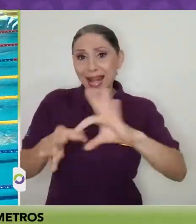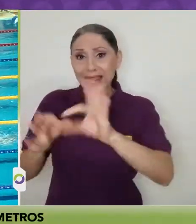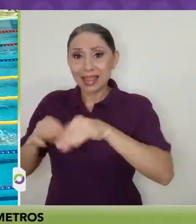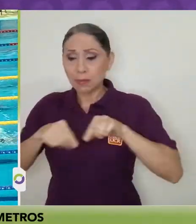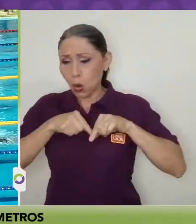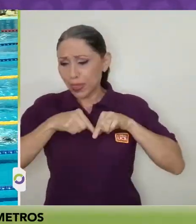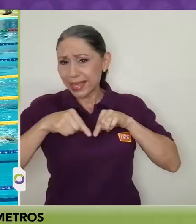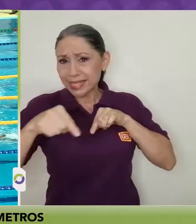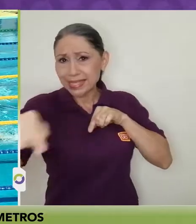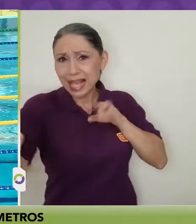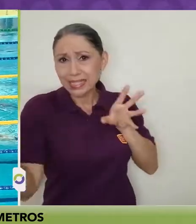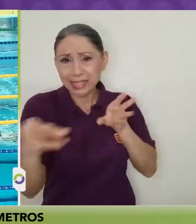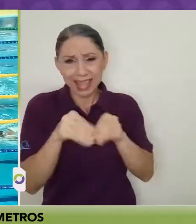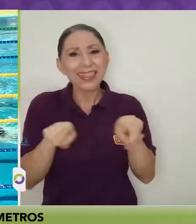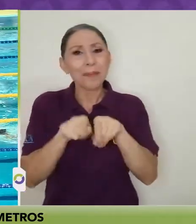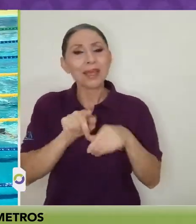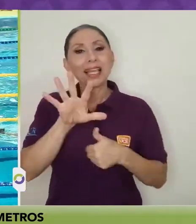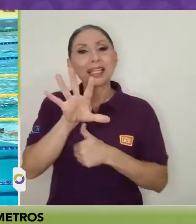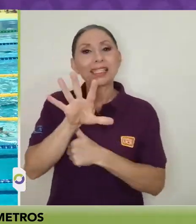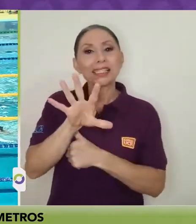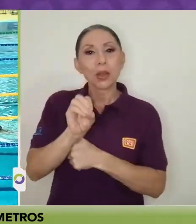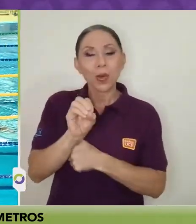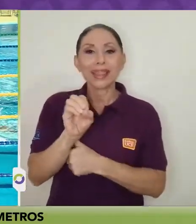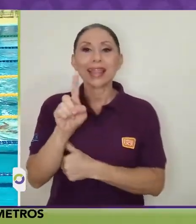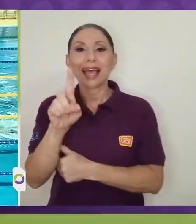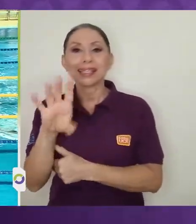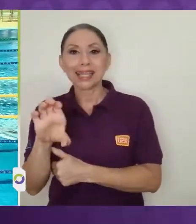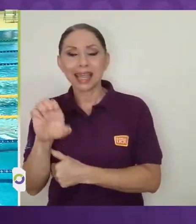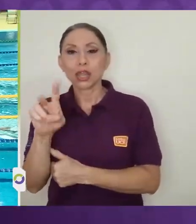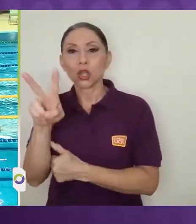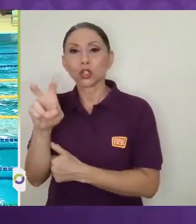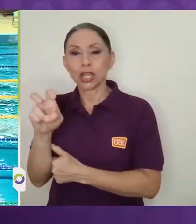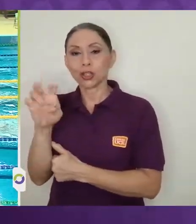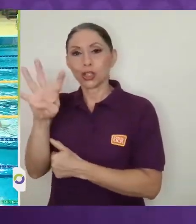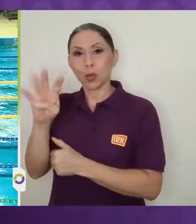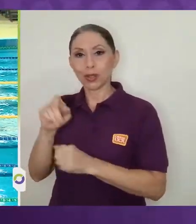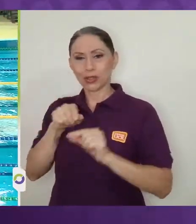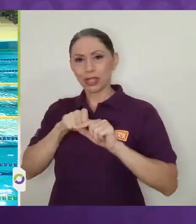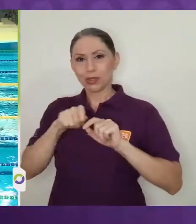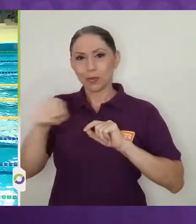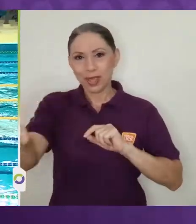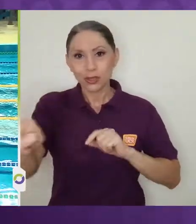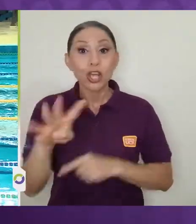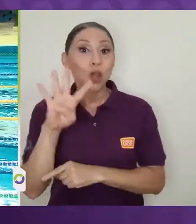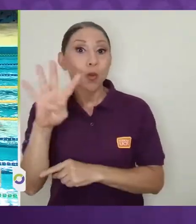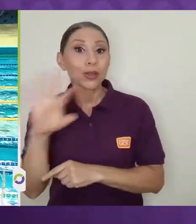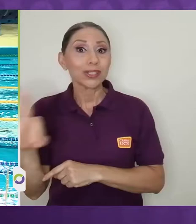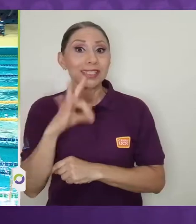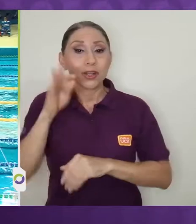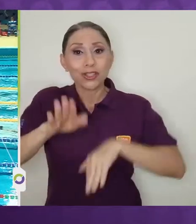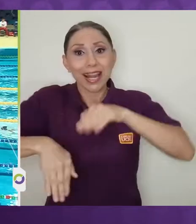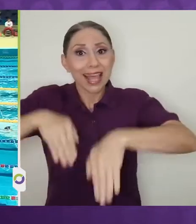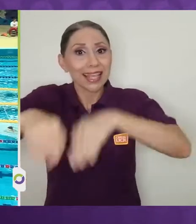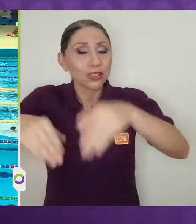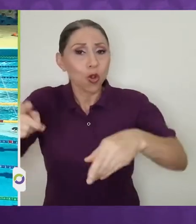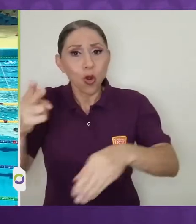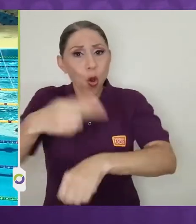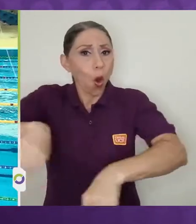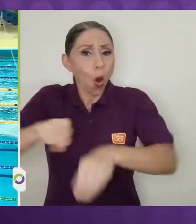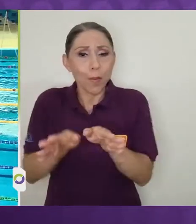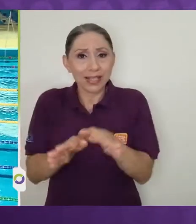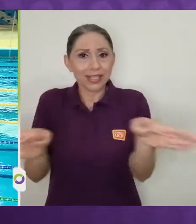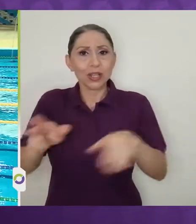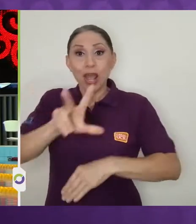paralímpico, las distancias en que se compite también son 50, 100, 200 y 400 metros de largo y en los cuatro estilos de